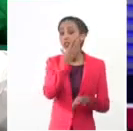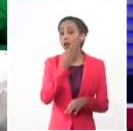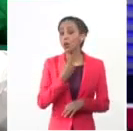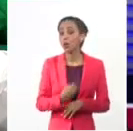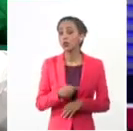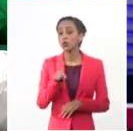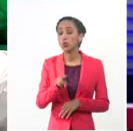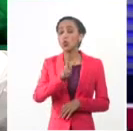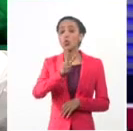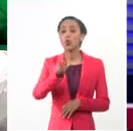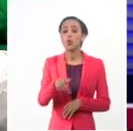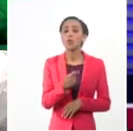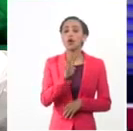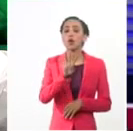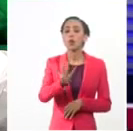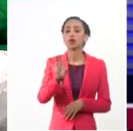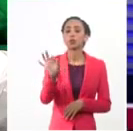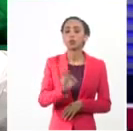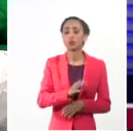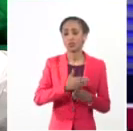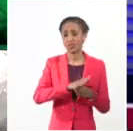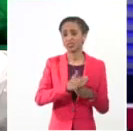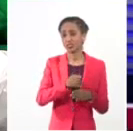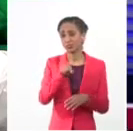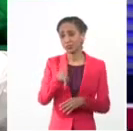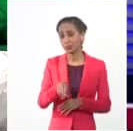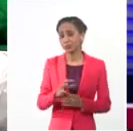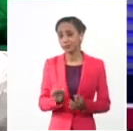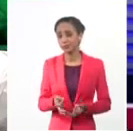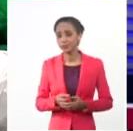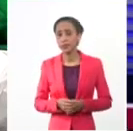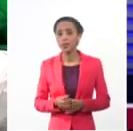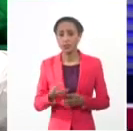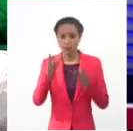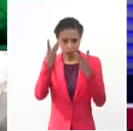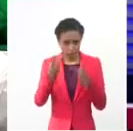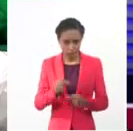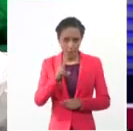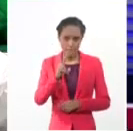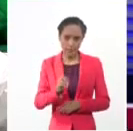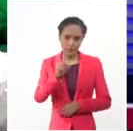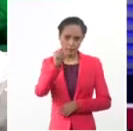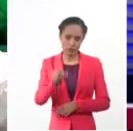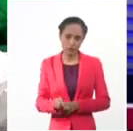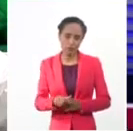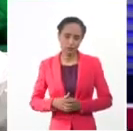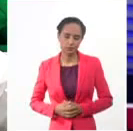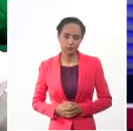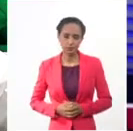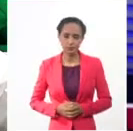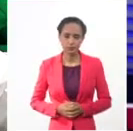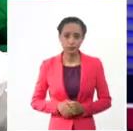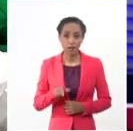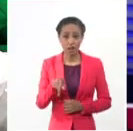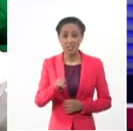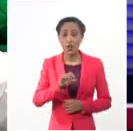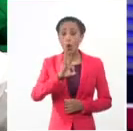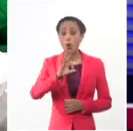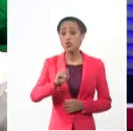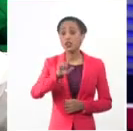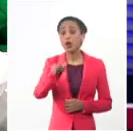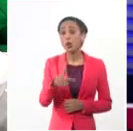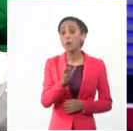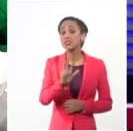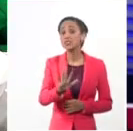el 2,4% con 20 casos. Aquí se concentra el